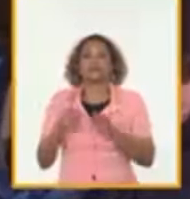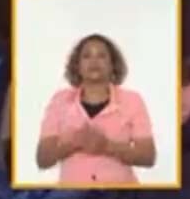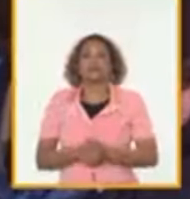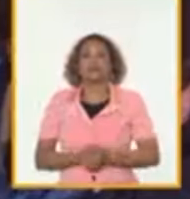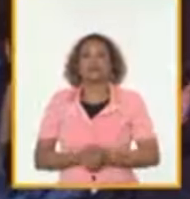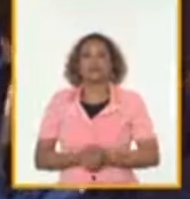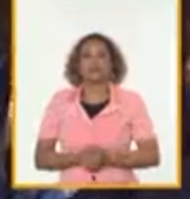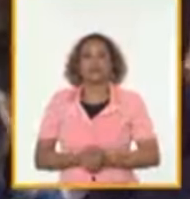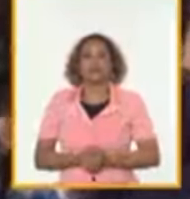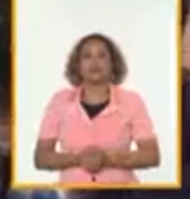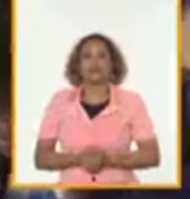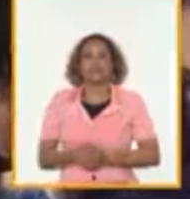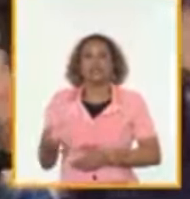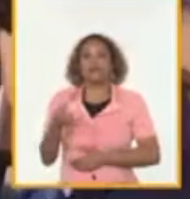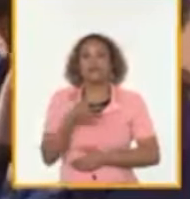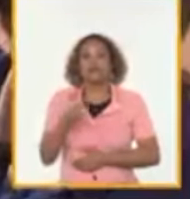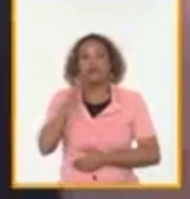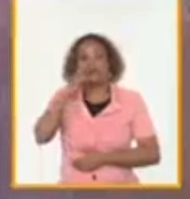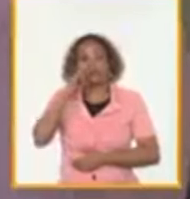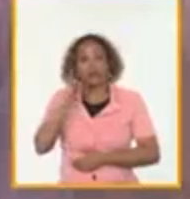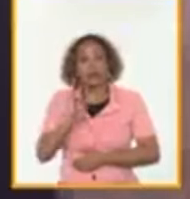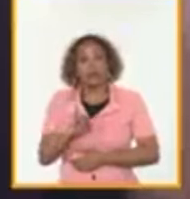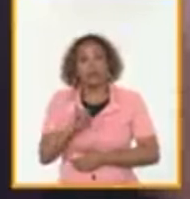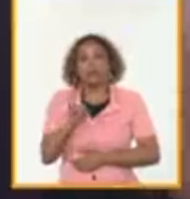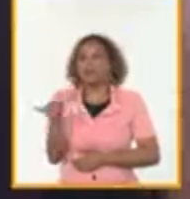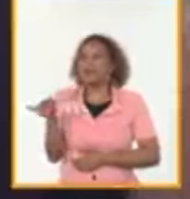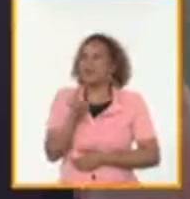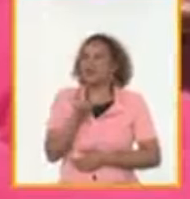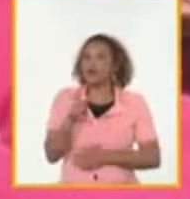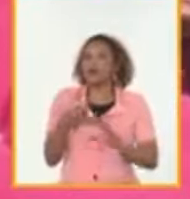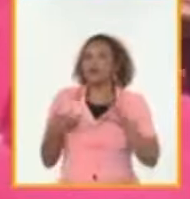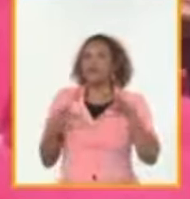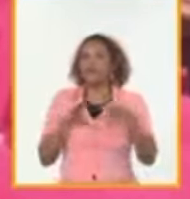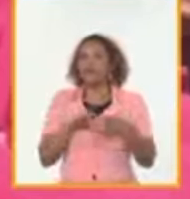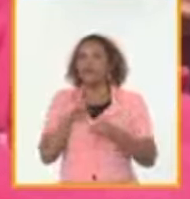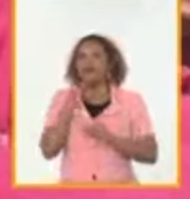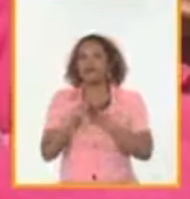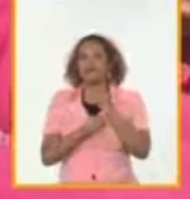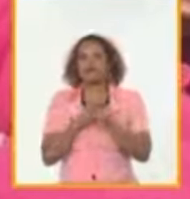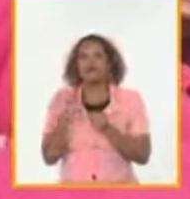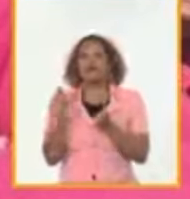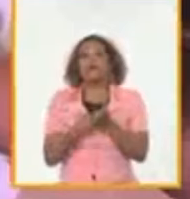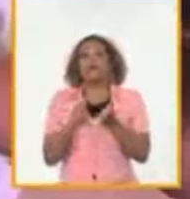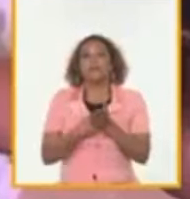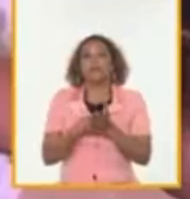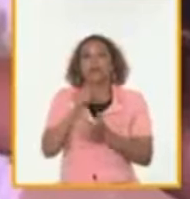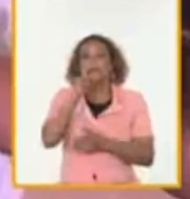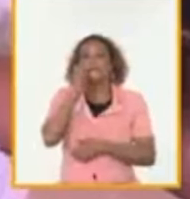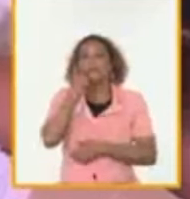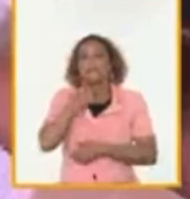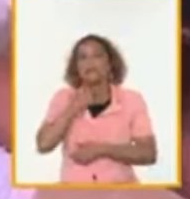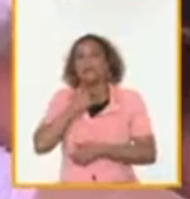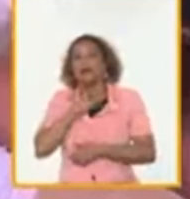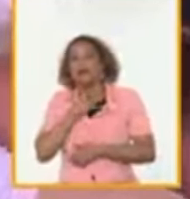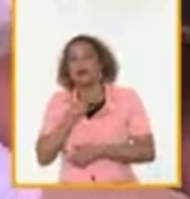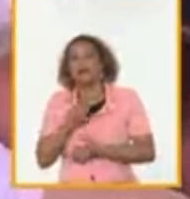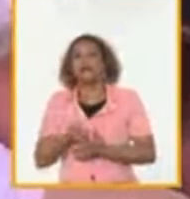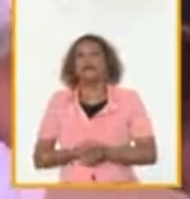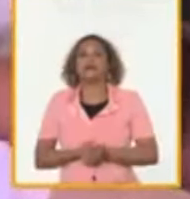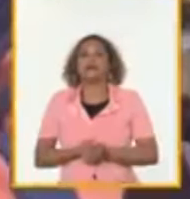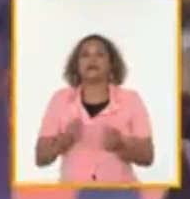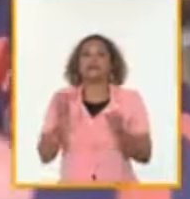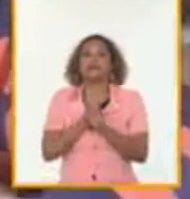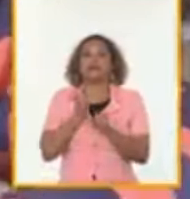círculo infantil del municipio de camajuaní de igual manera se está haciendo una inversión en bae se está trabajando en en